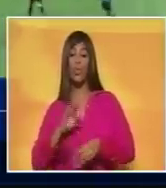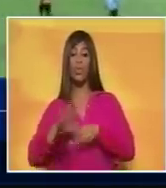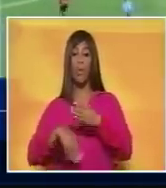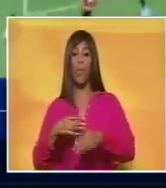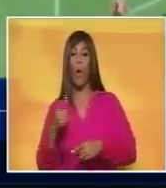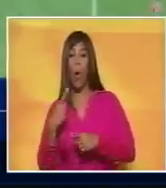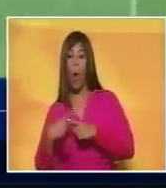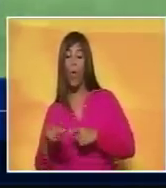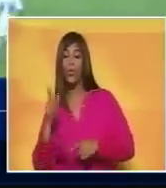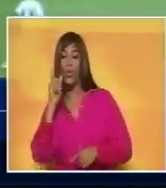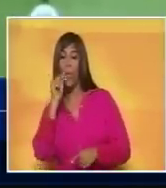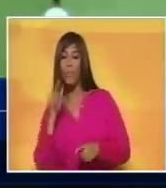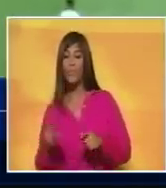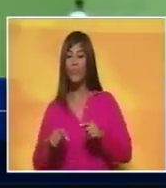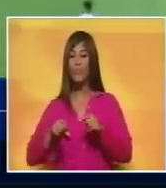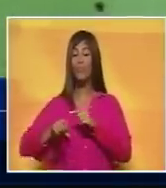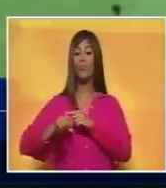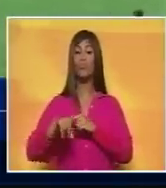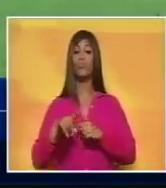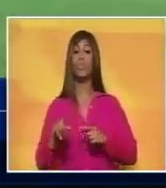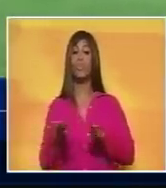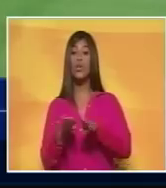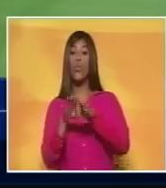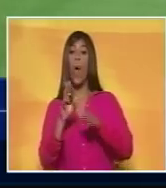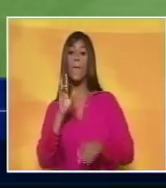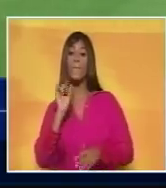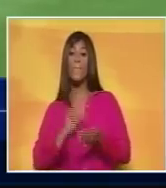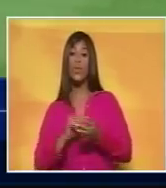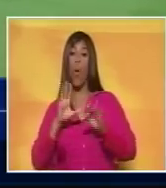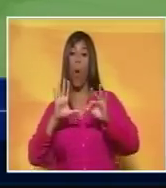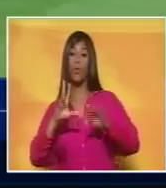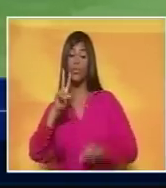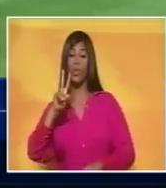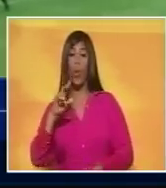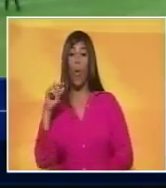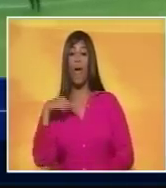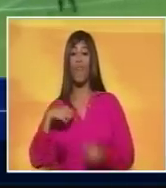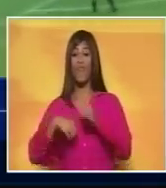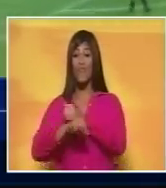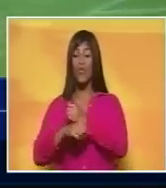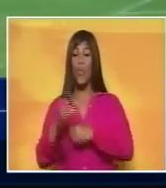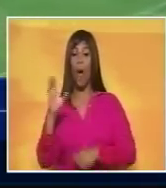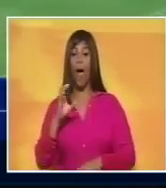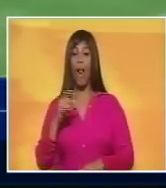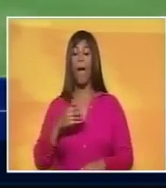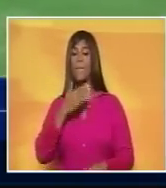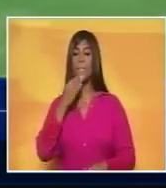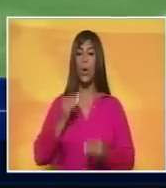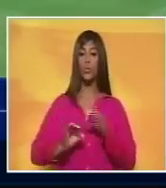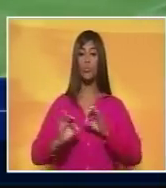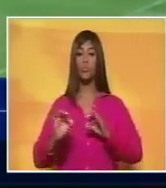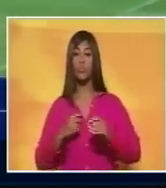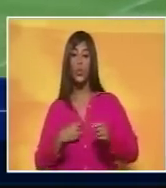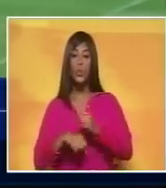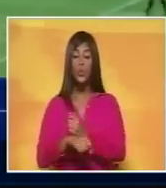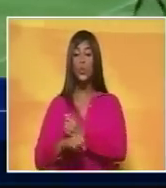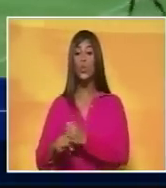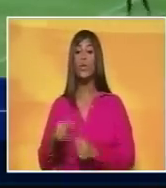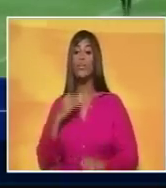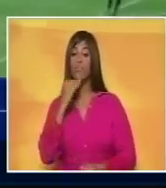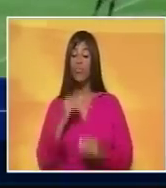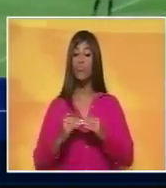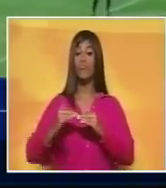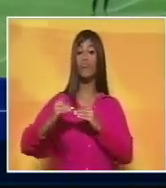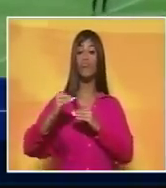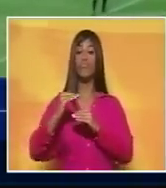Ricardo Andreuti igualó el compromiso al 82. Caracas así replica su mejor actuación en la competición, alcanzando octavos de final